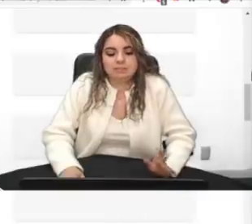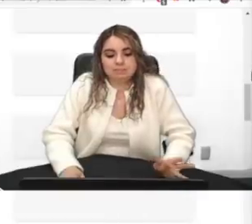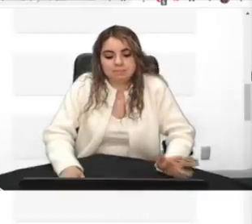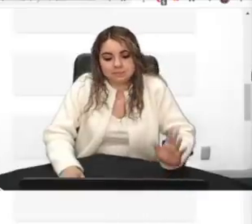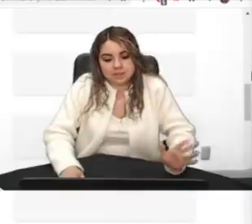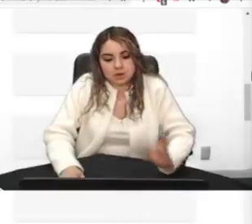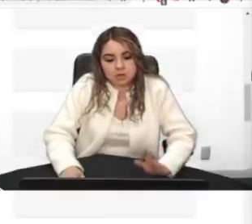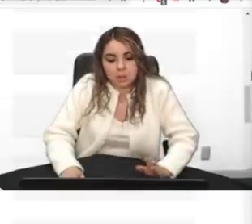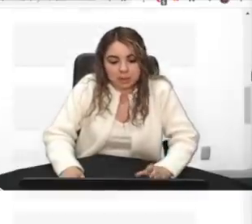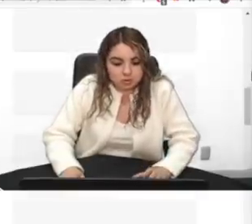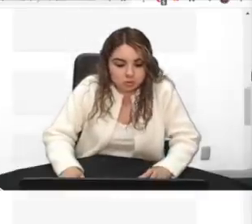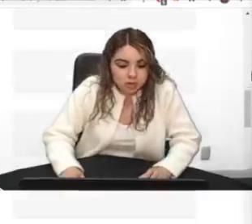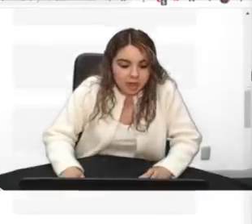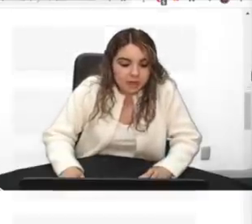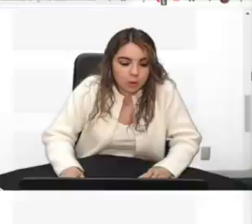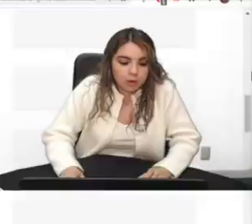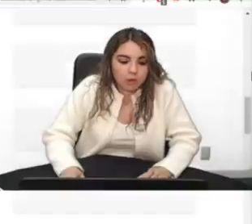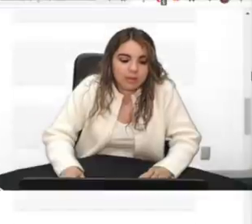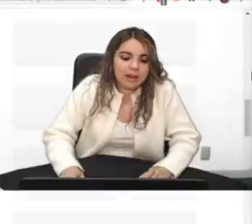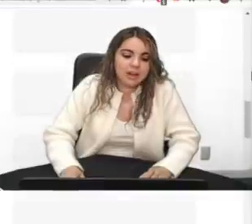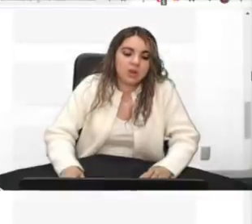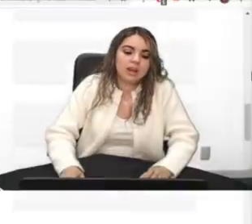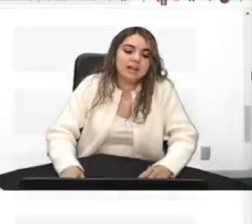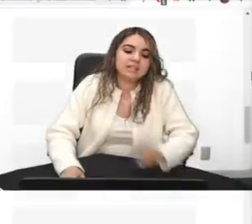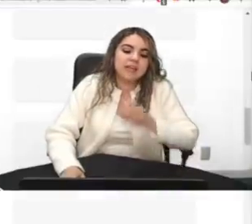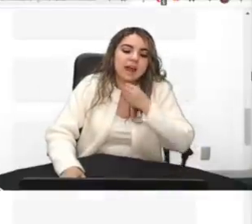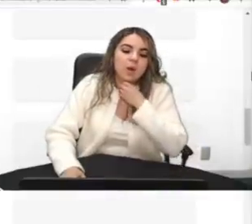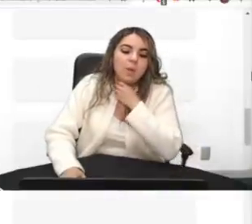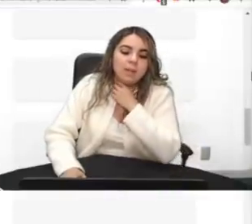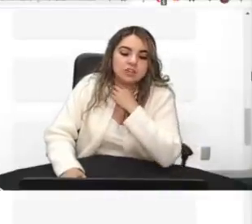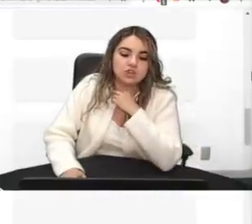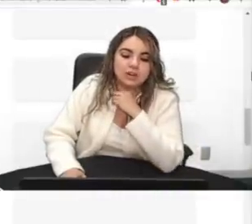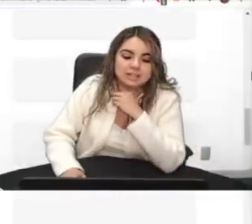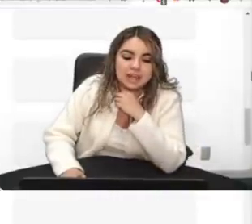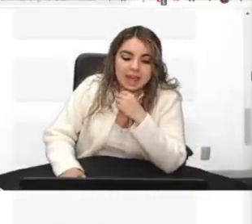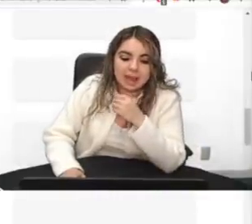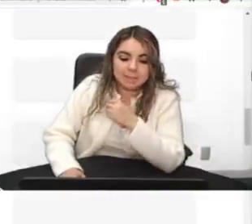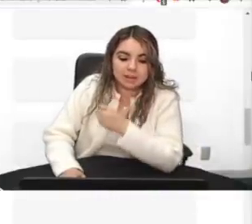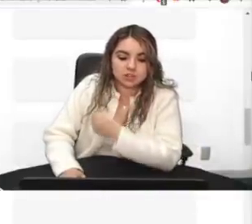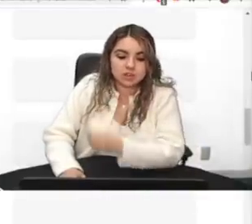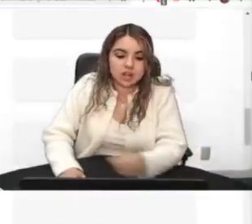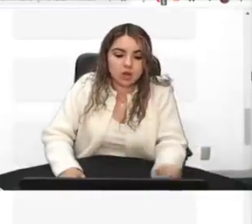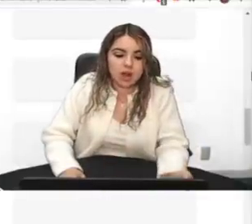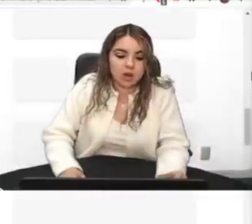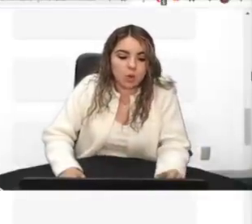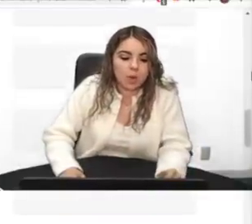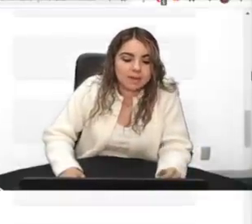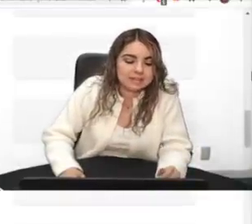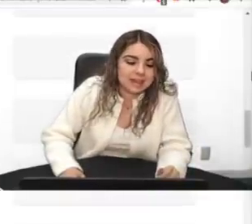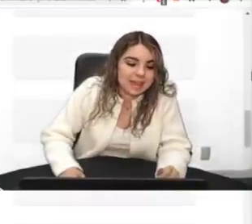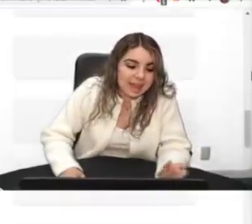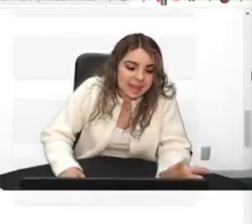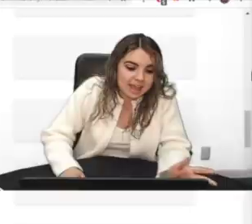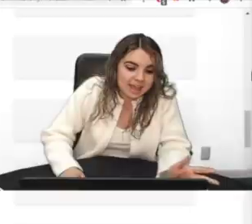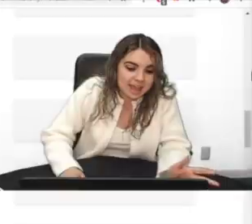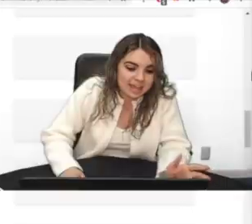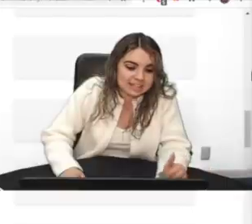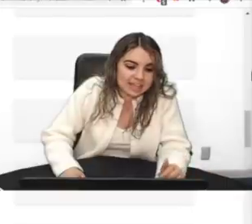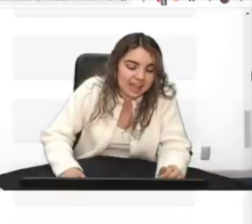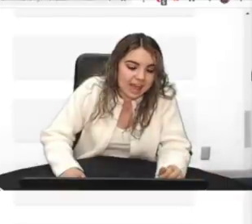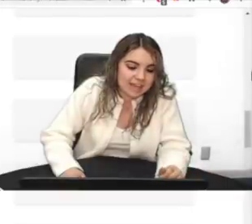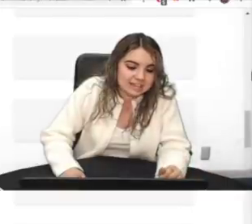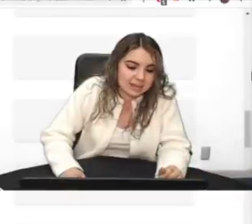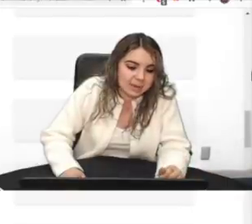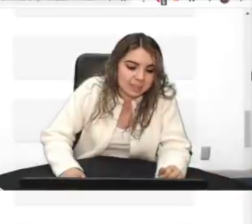19.9600 pesos. De acuerdo con Milenio, al iniciar operaciones, el precio del dólar hoy jueves